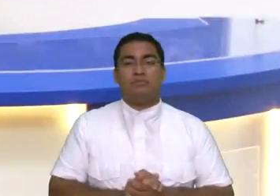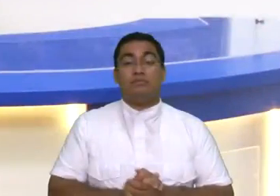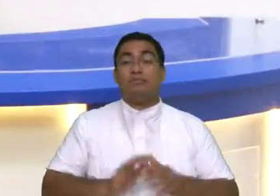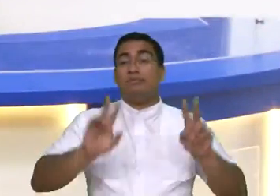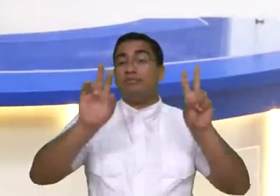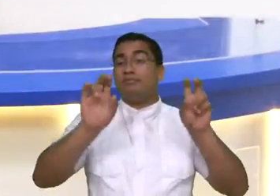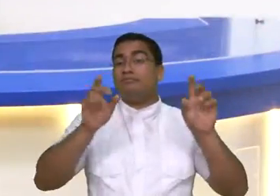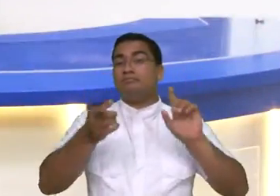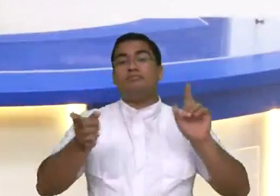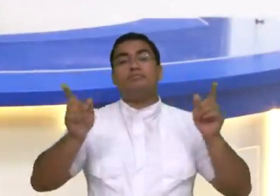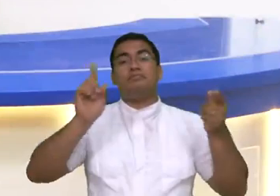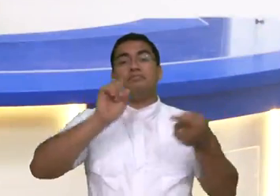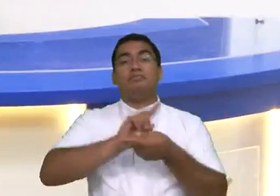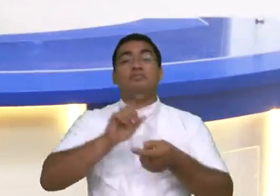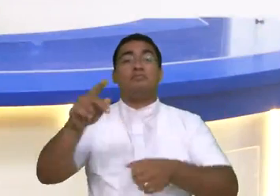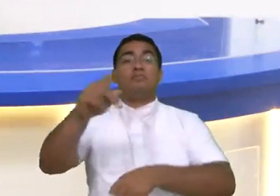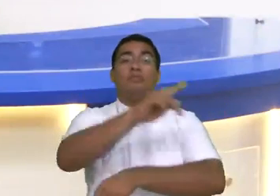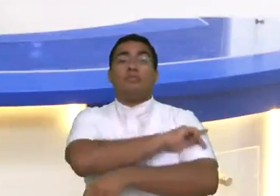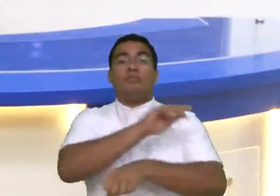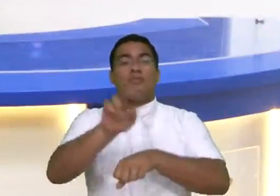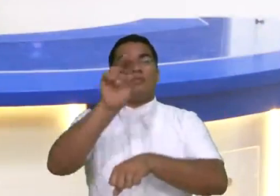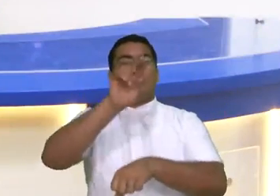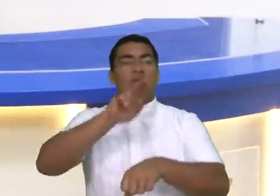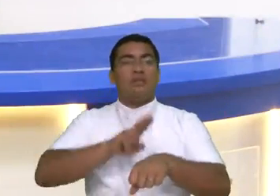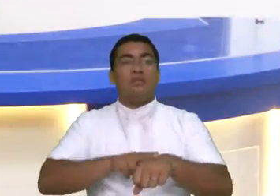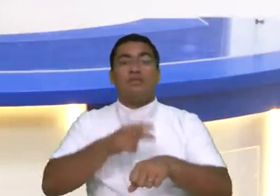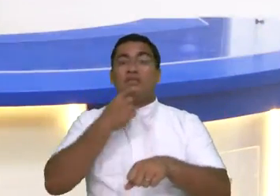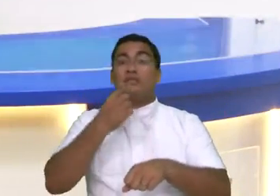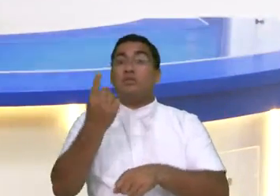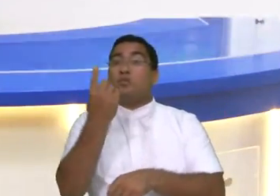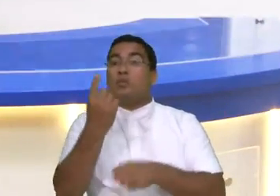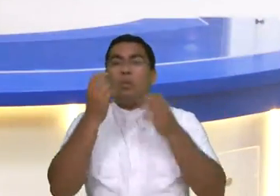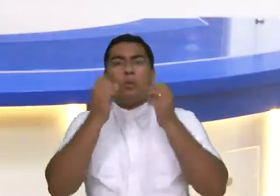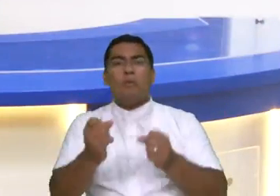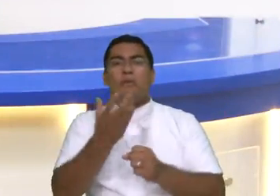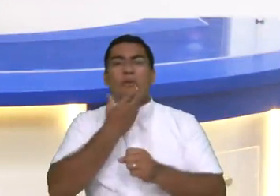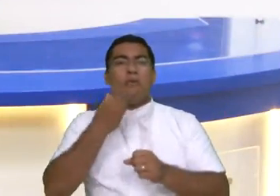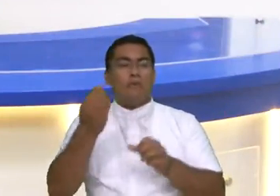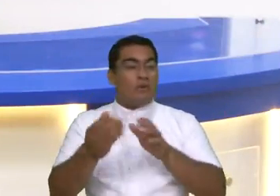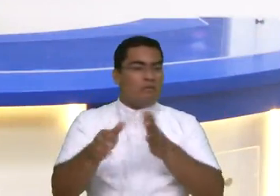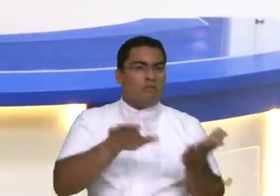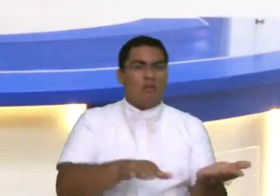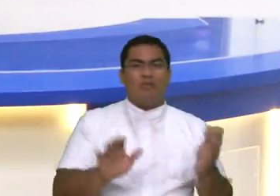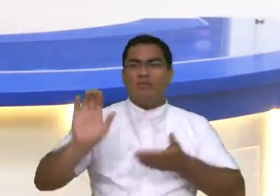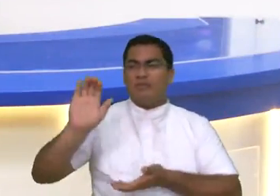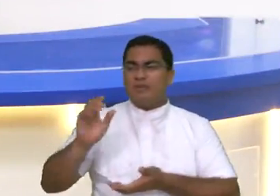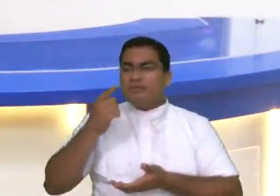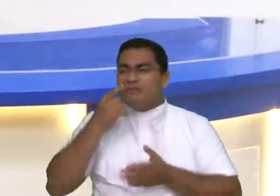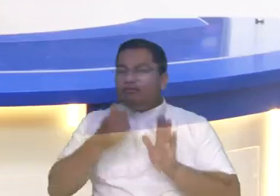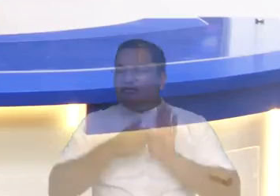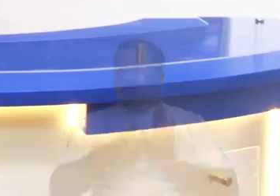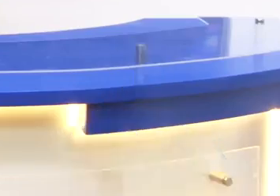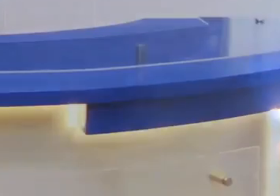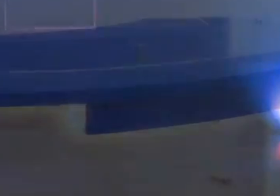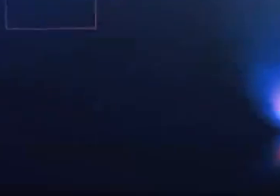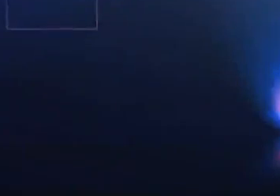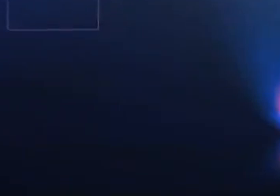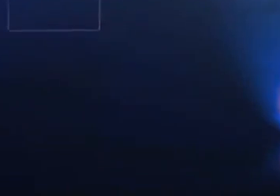Cambiamos de tema. Policía Nacional esclarece la muerte de un joven en Mazatepe. Veamos el reporte.